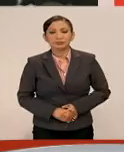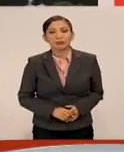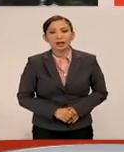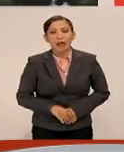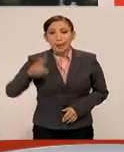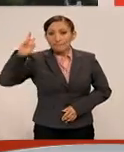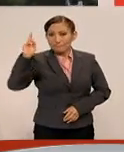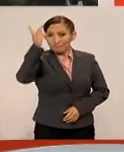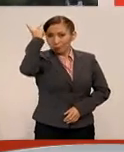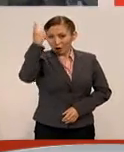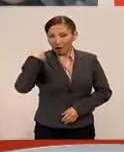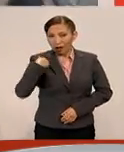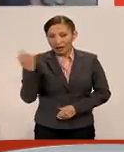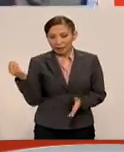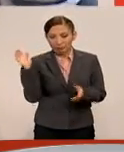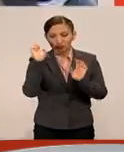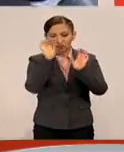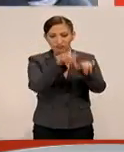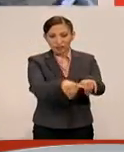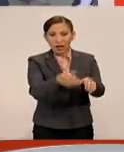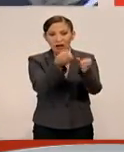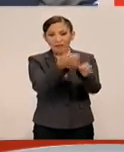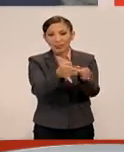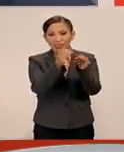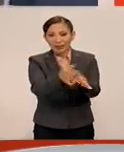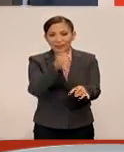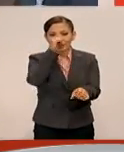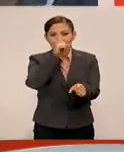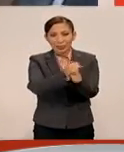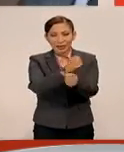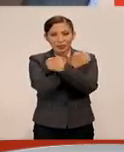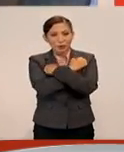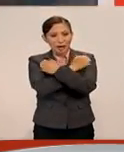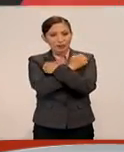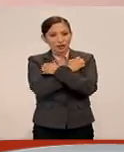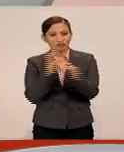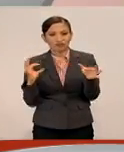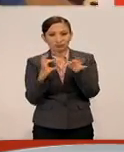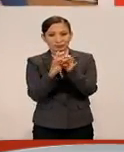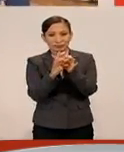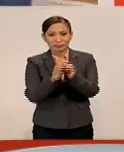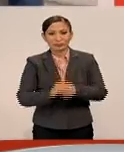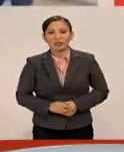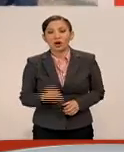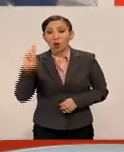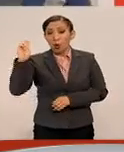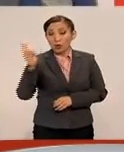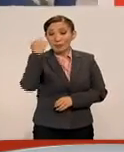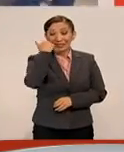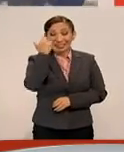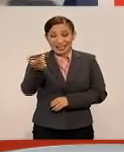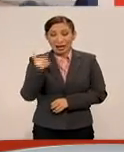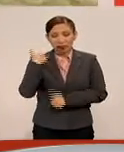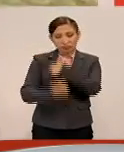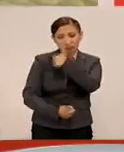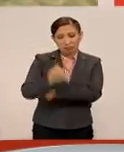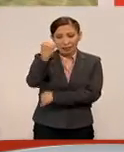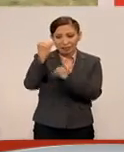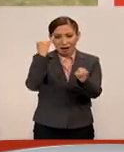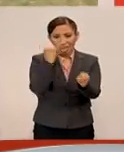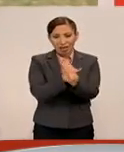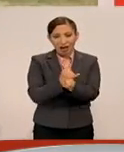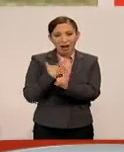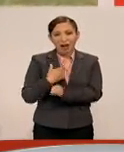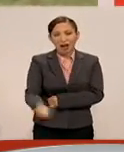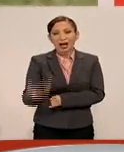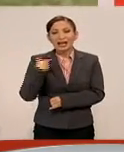El Politécnico queda adscrito a la oficina del secretario de Educación Pública. La UNAM busca ganar el concurso internacional